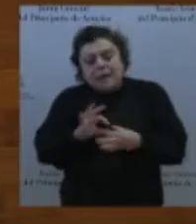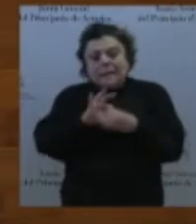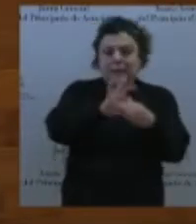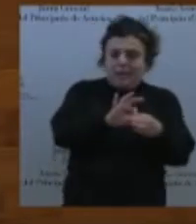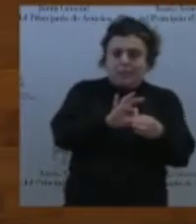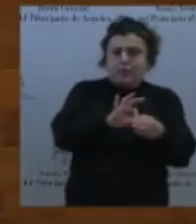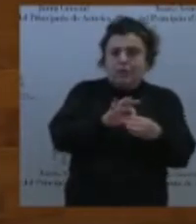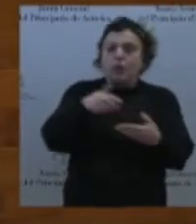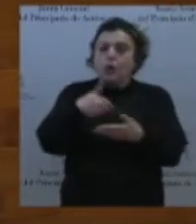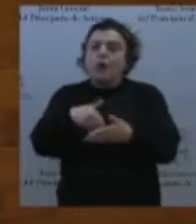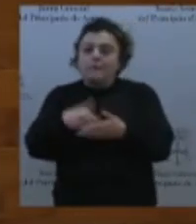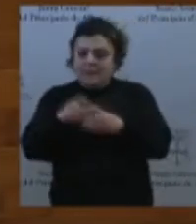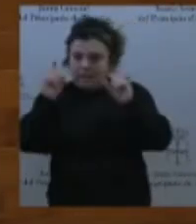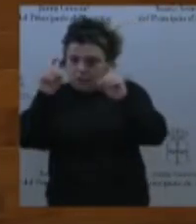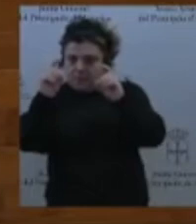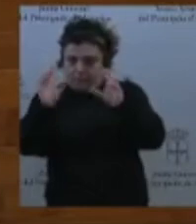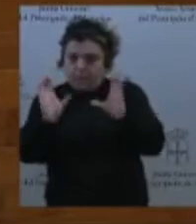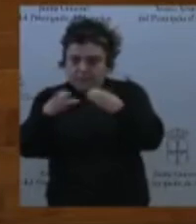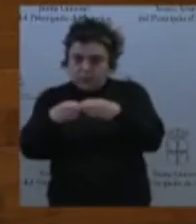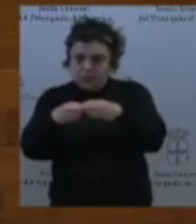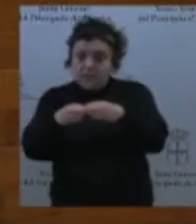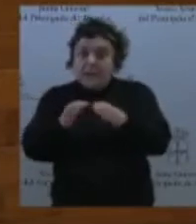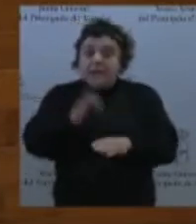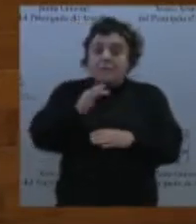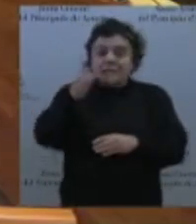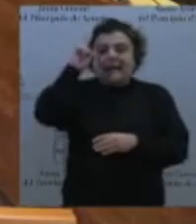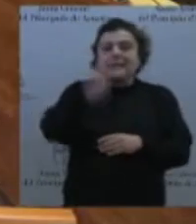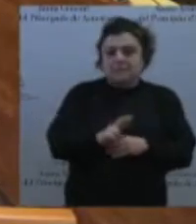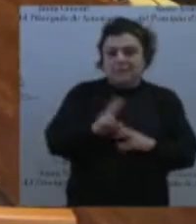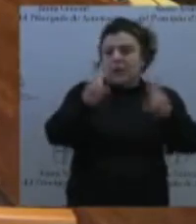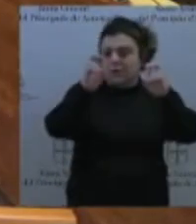respetuoso con el asunto fundamental. Nada más. Muchas gracias.